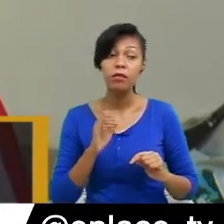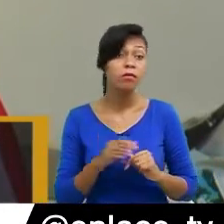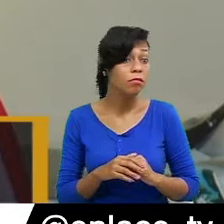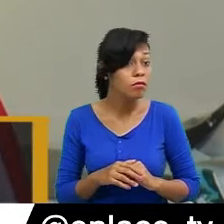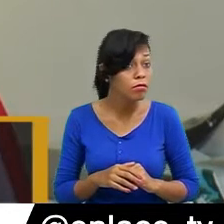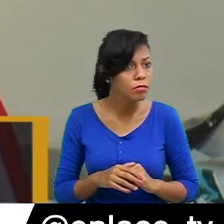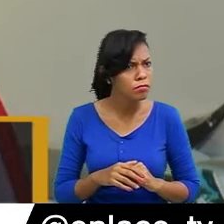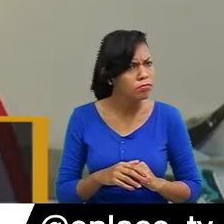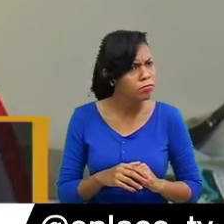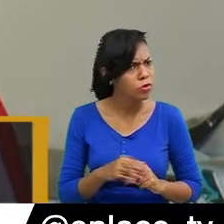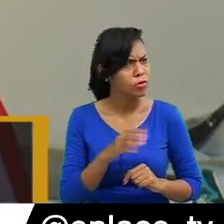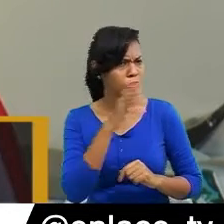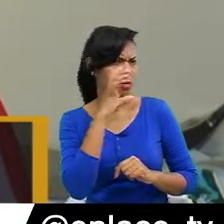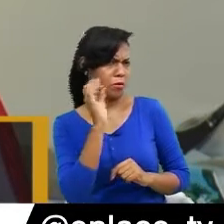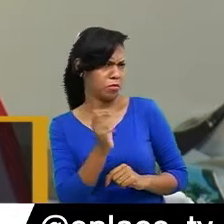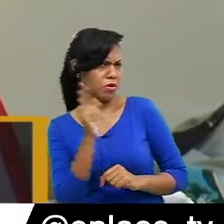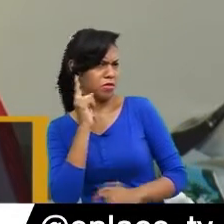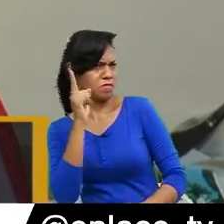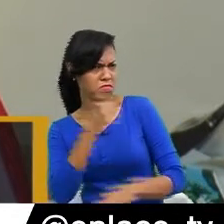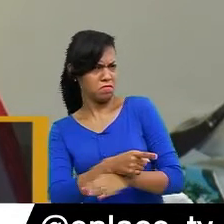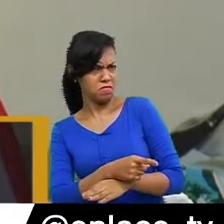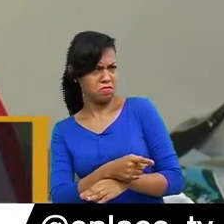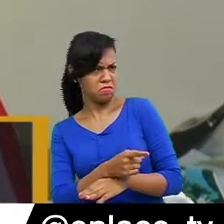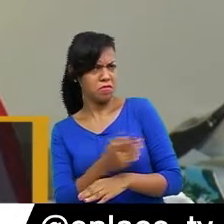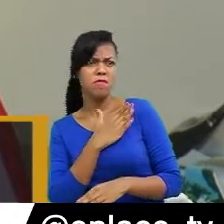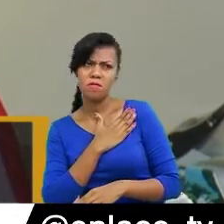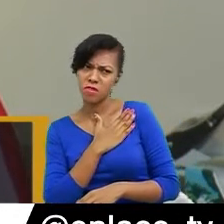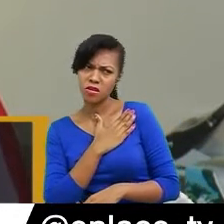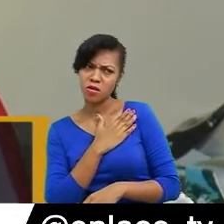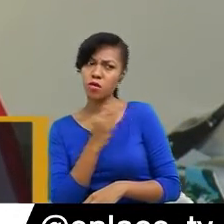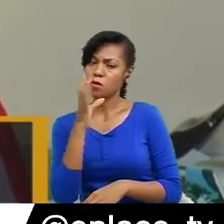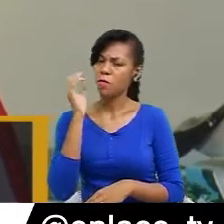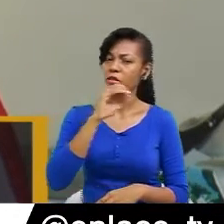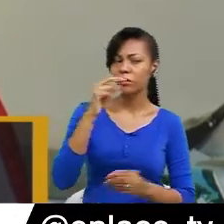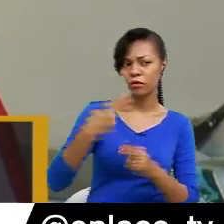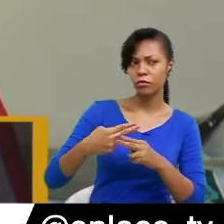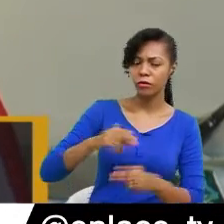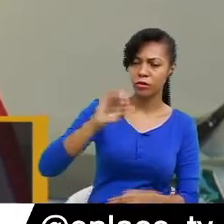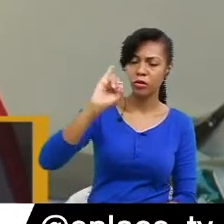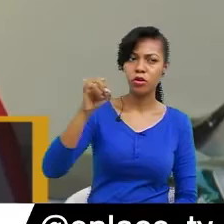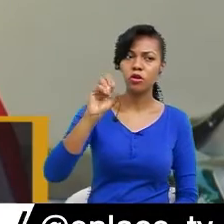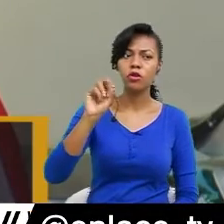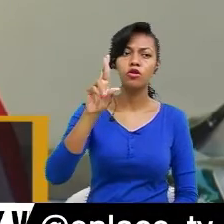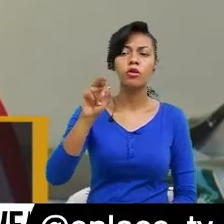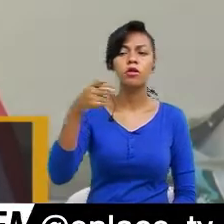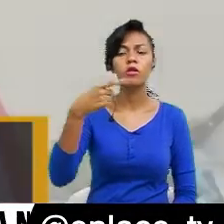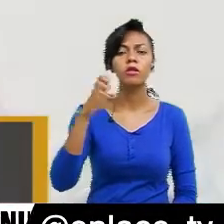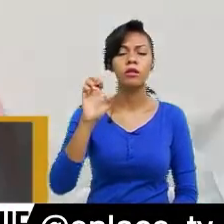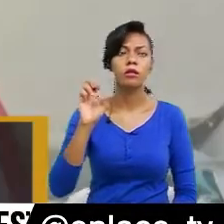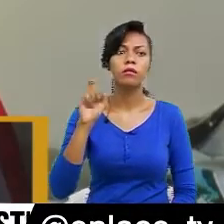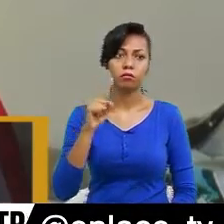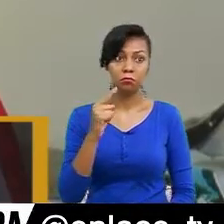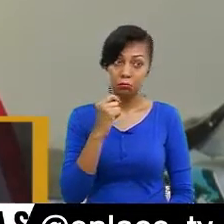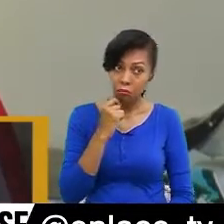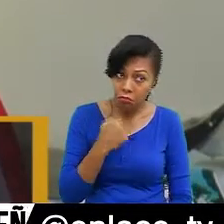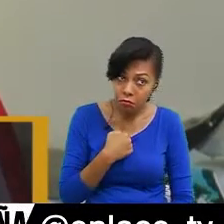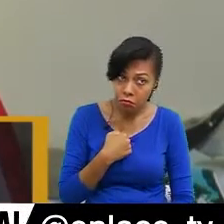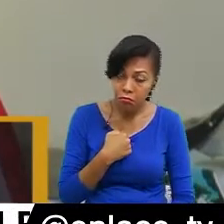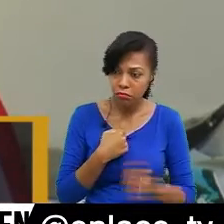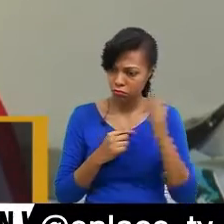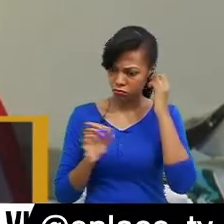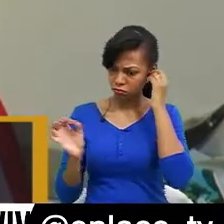denuncias que hizo ahí el señor Jorge Hormiga con relación a unas amenazas que le habían hecho en ese sentido. Luis